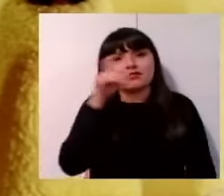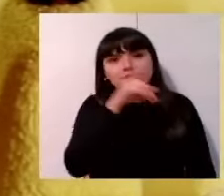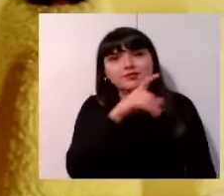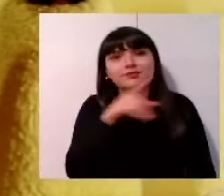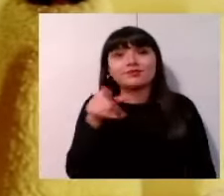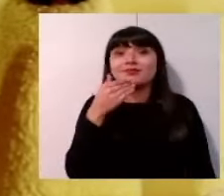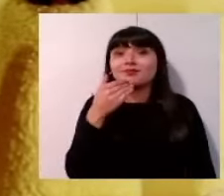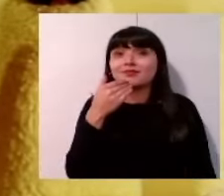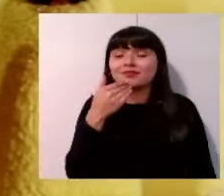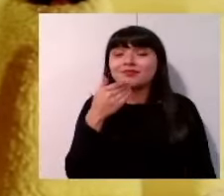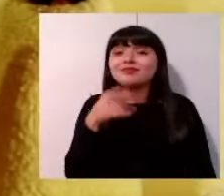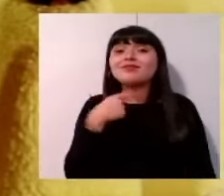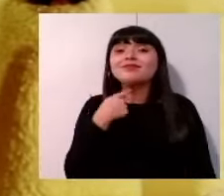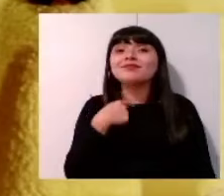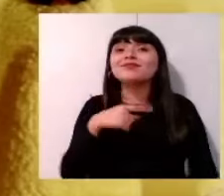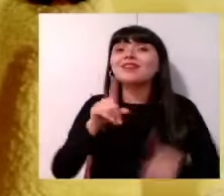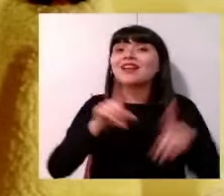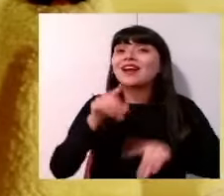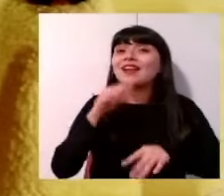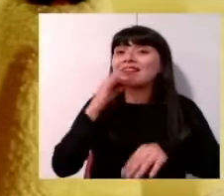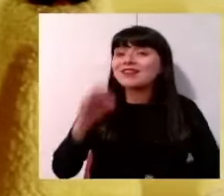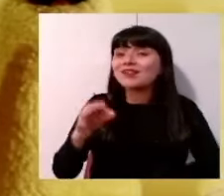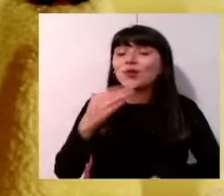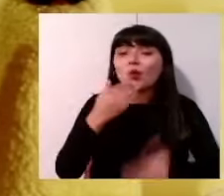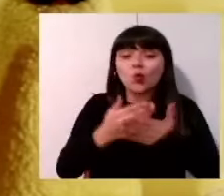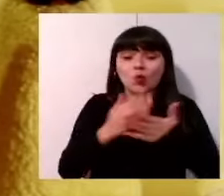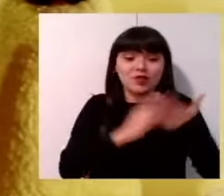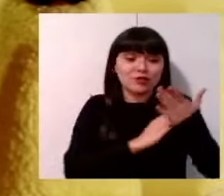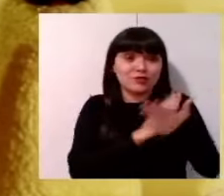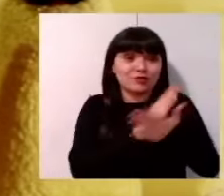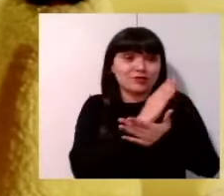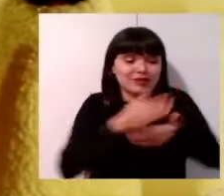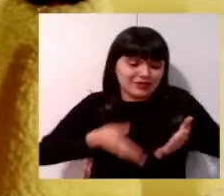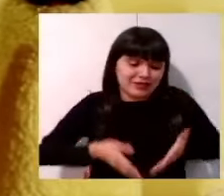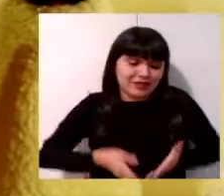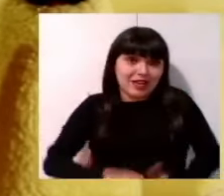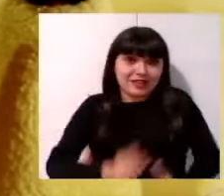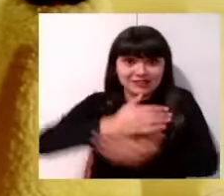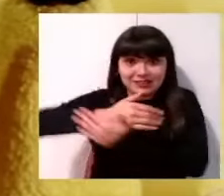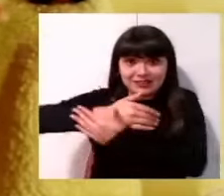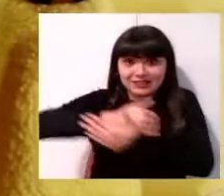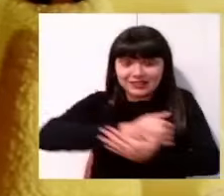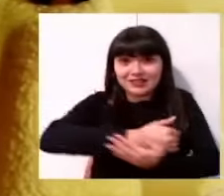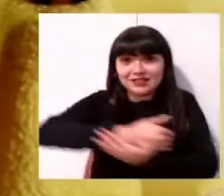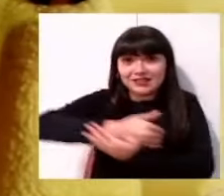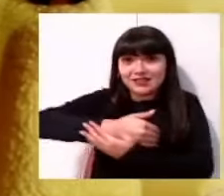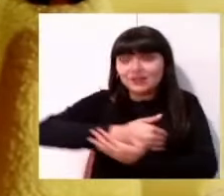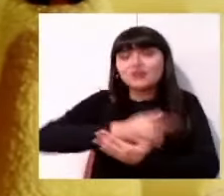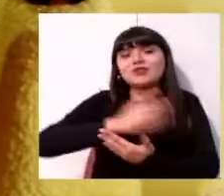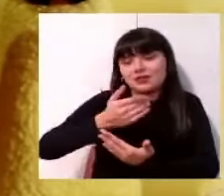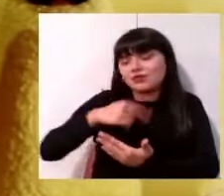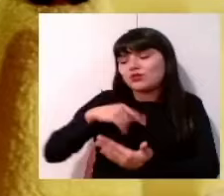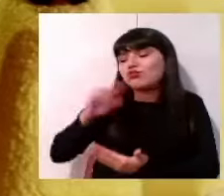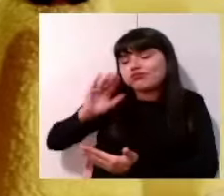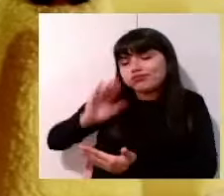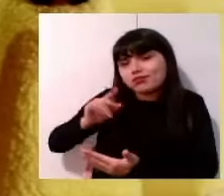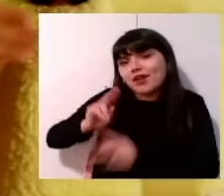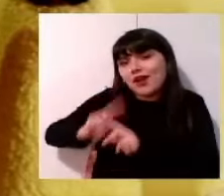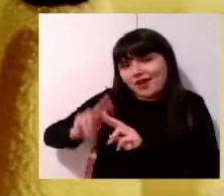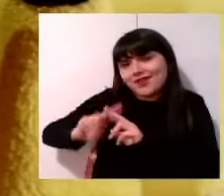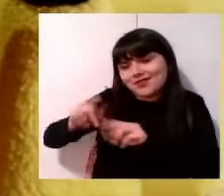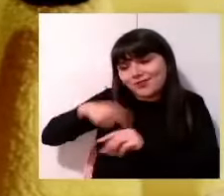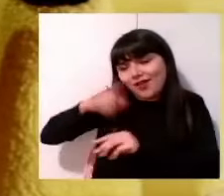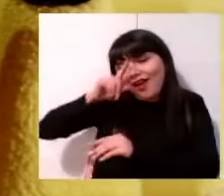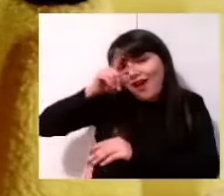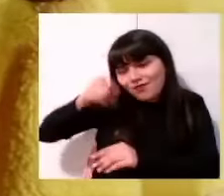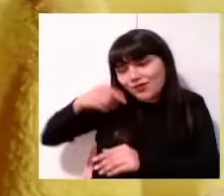alguien que te decía, desde que nacen hay que generarle como ciertos hábitos de dormir. Y acá, ¿por qué te lo pregunto? Porque de repente uno con las guaguas